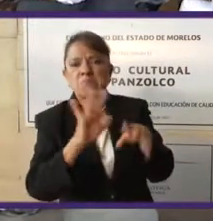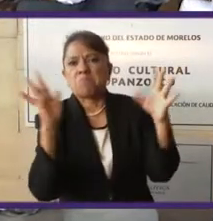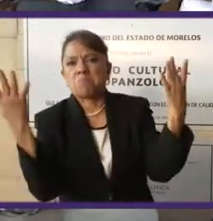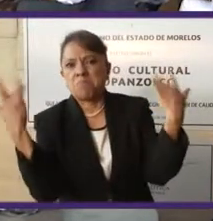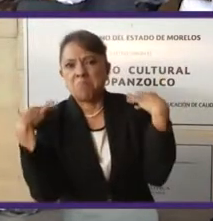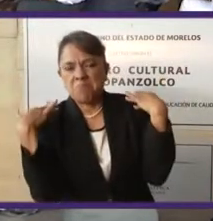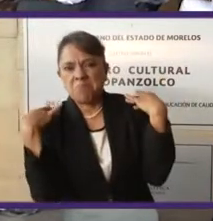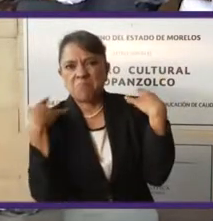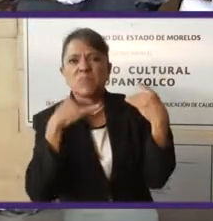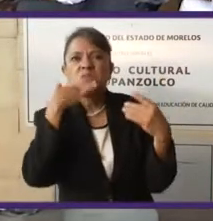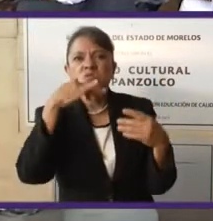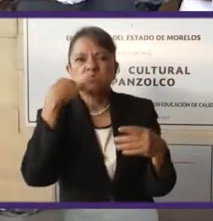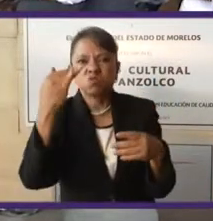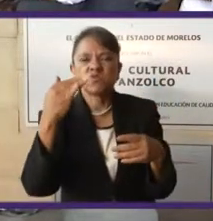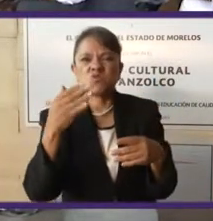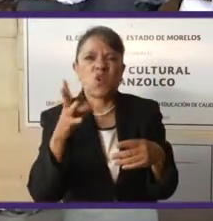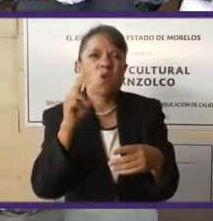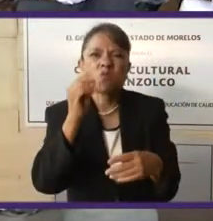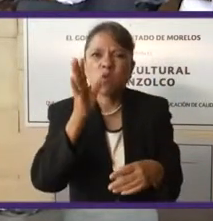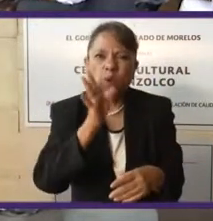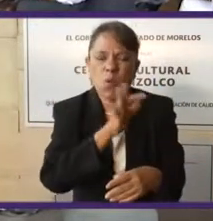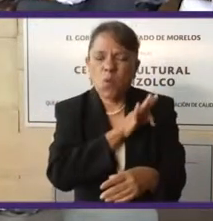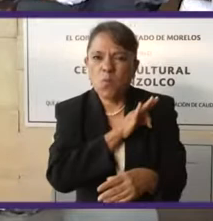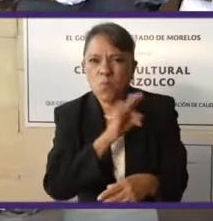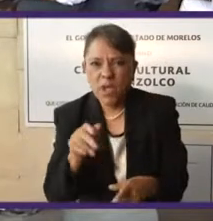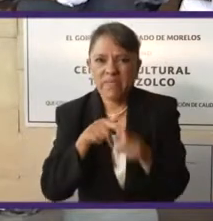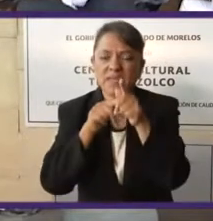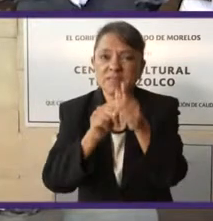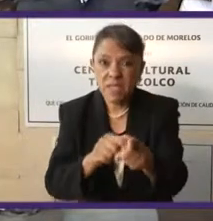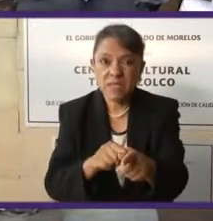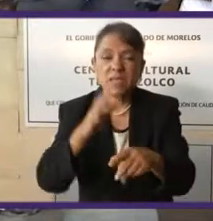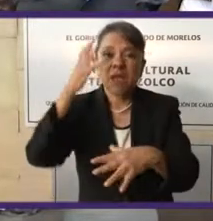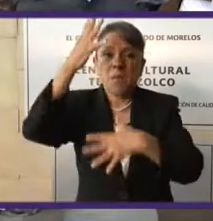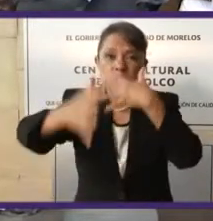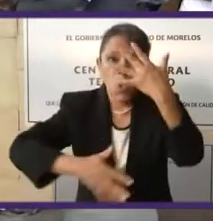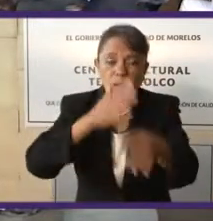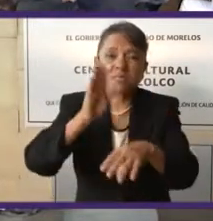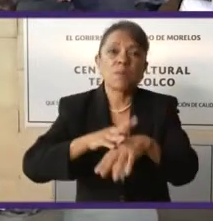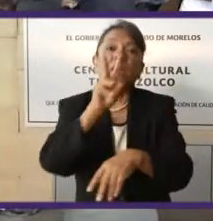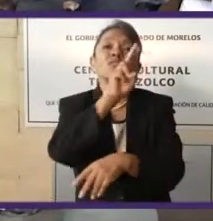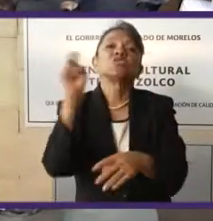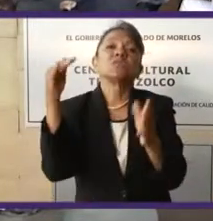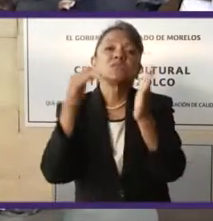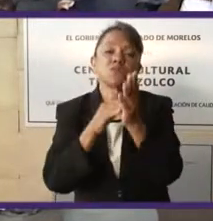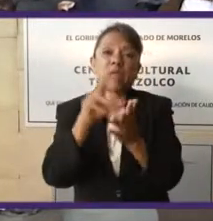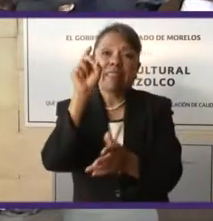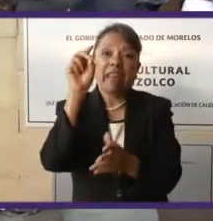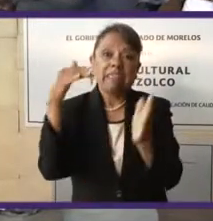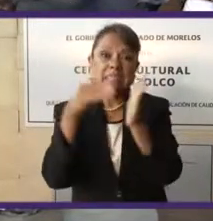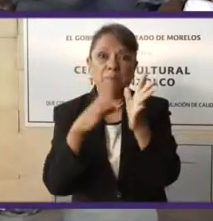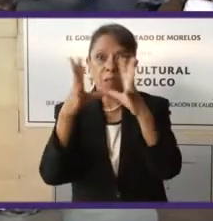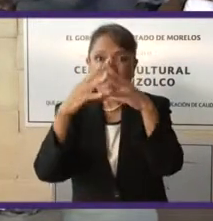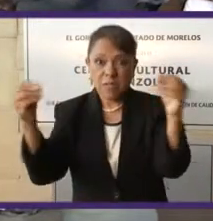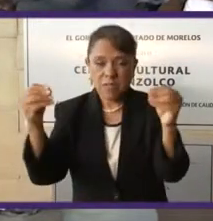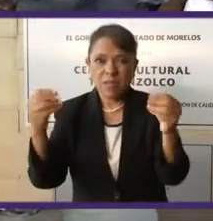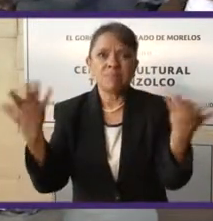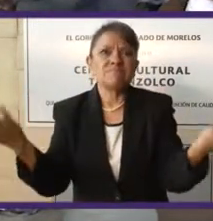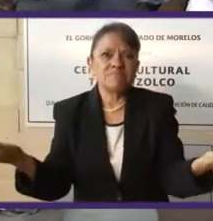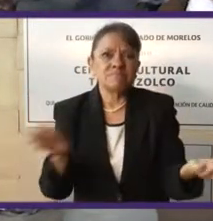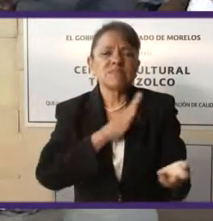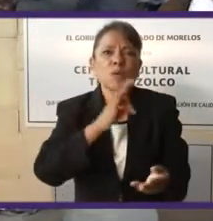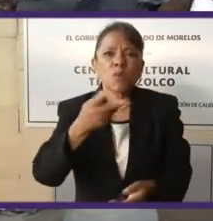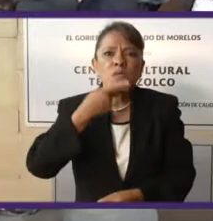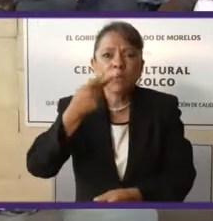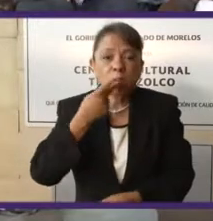insostenible. De violencia, más de 200,000 muertos, 30,000 desaparecidos. ¿De qué podemos hablar? De